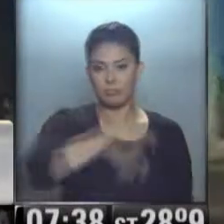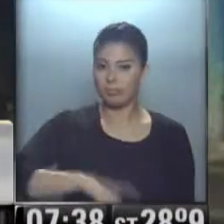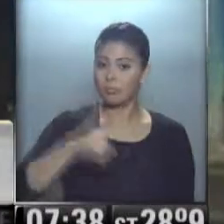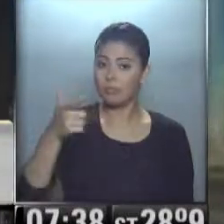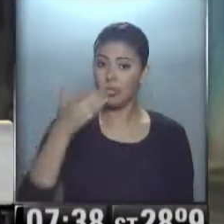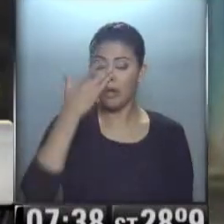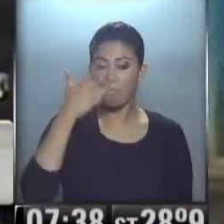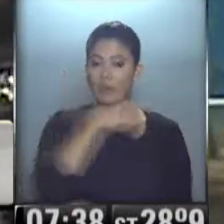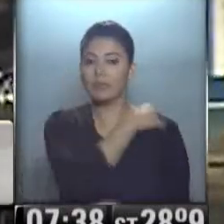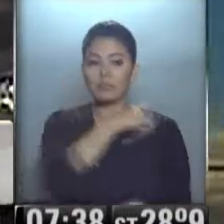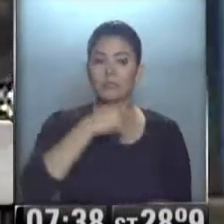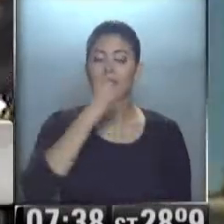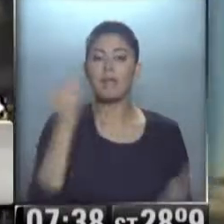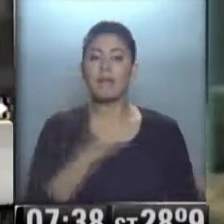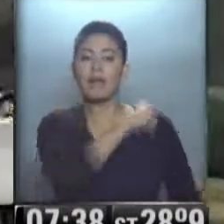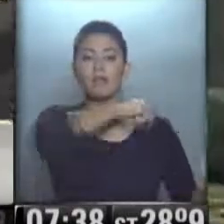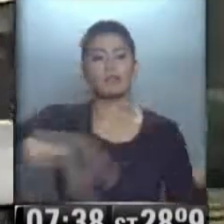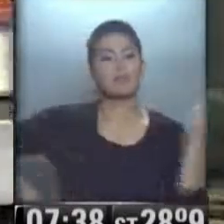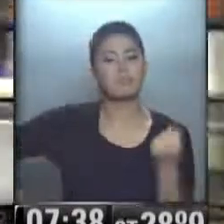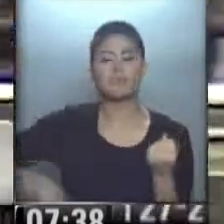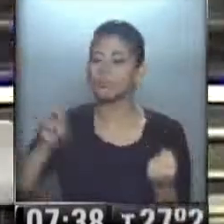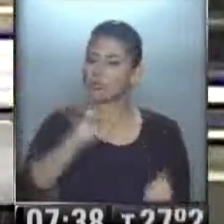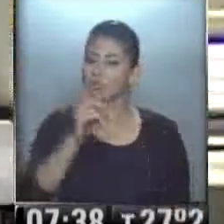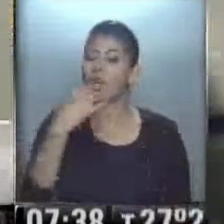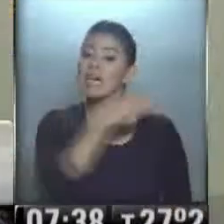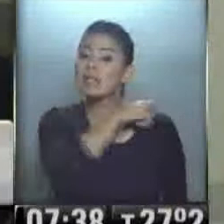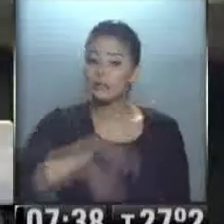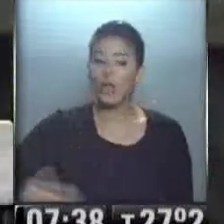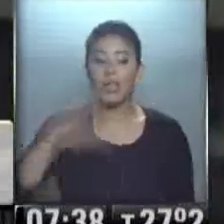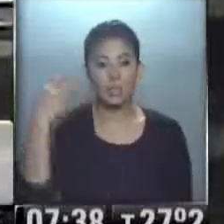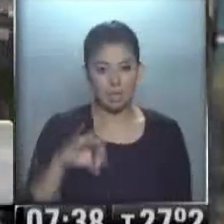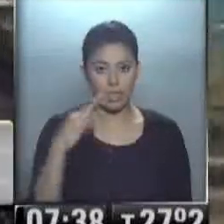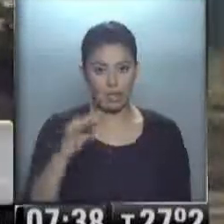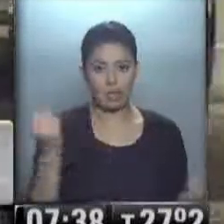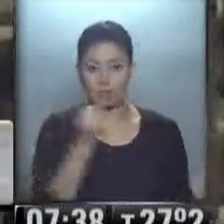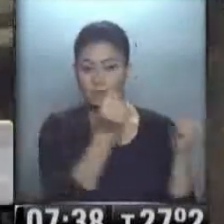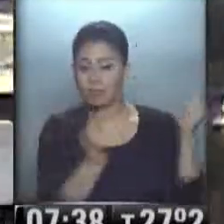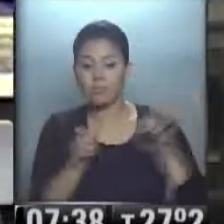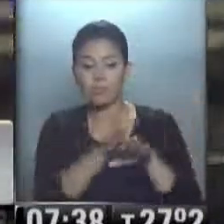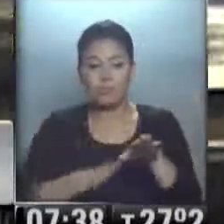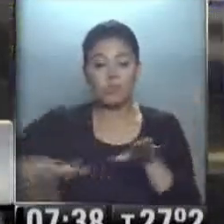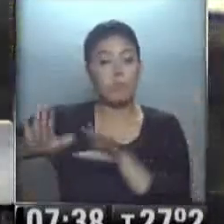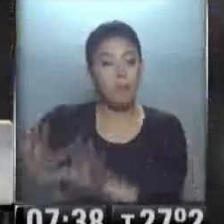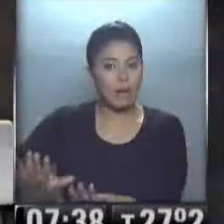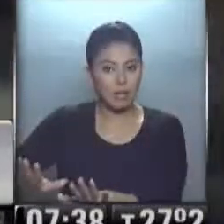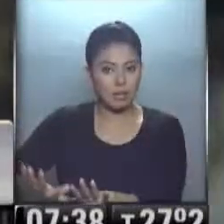y se lo coloca manejando no yo creo que para el cinturón de seguridad hay que parar el vehículo